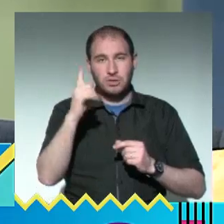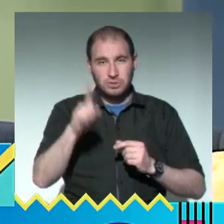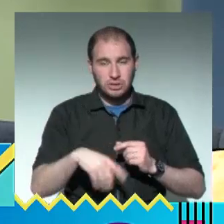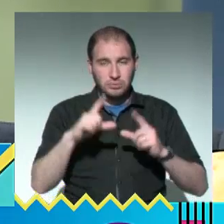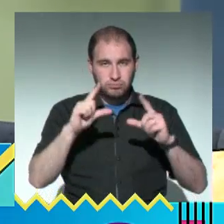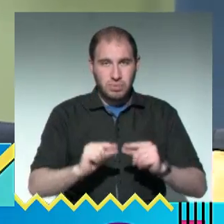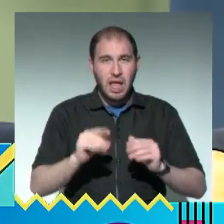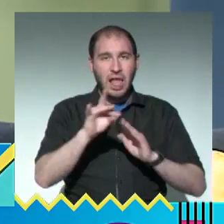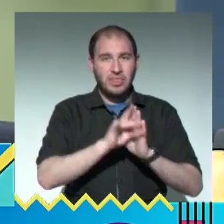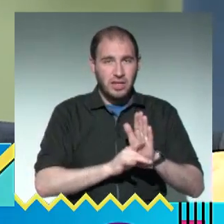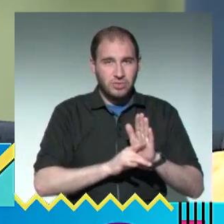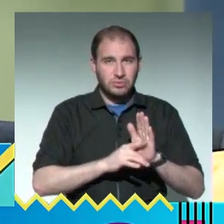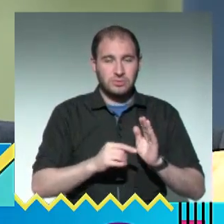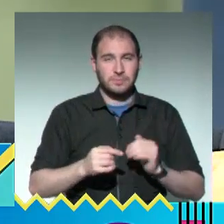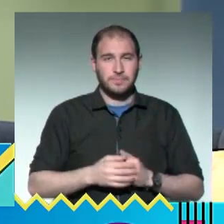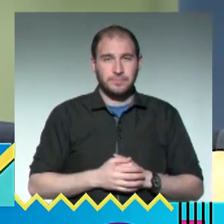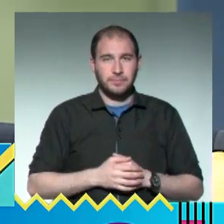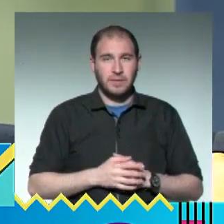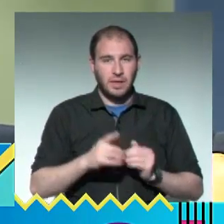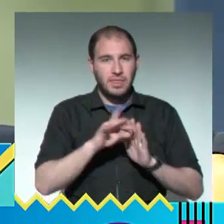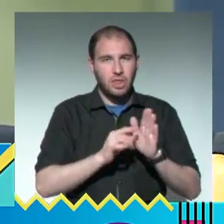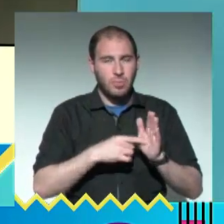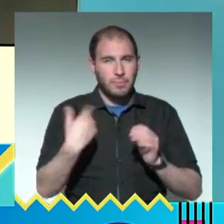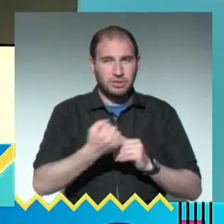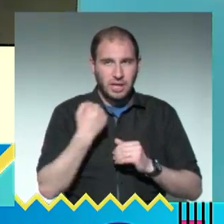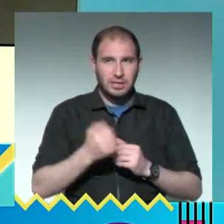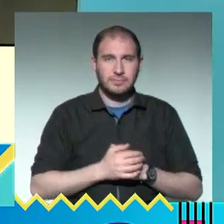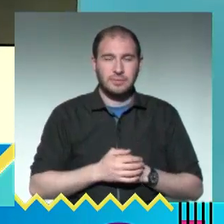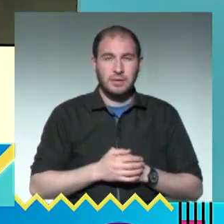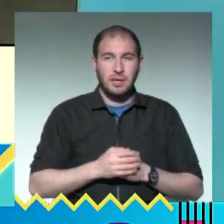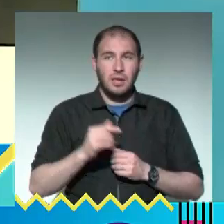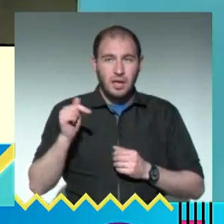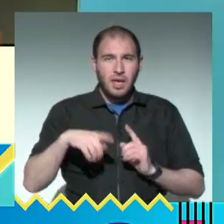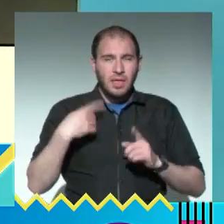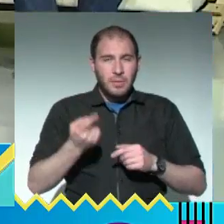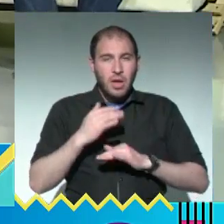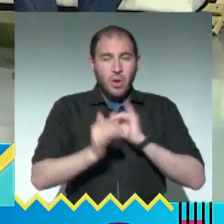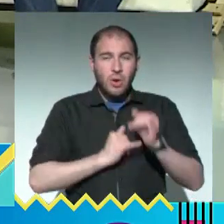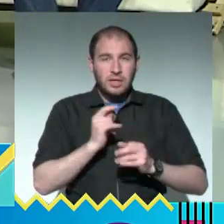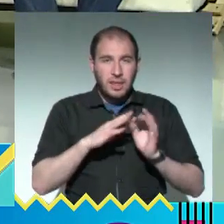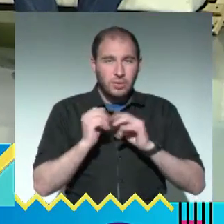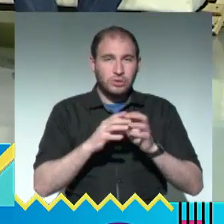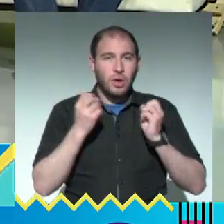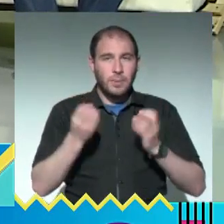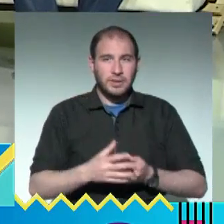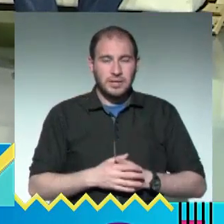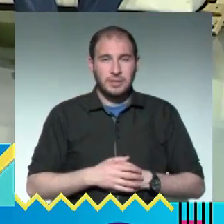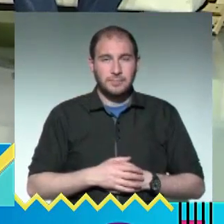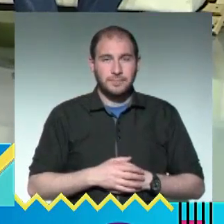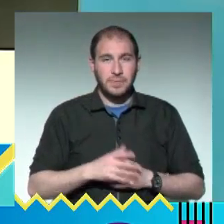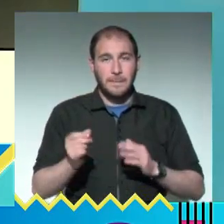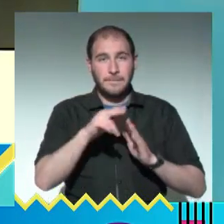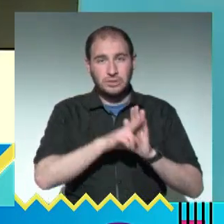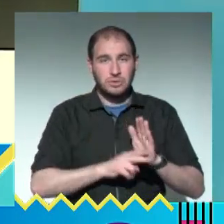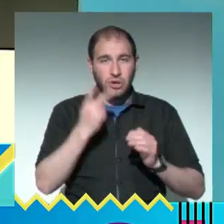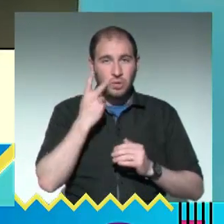sea que son datos realmente importantes, claro, a tener en cuenta. Ya nos empezamos a meter en la discusión, porque aparte ya en el